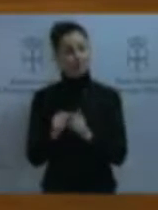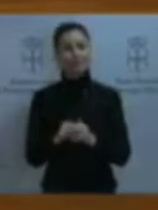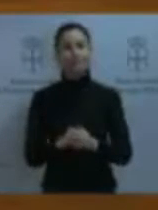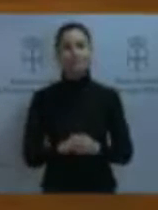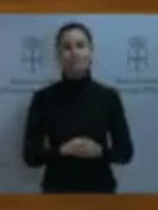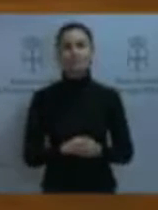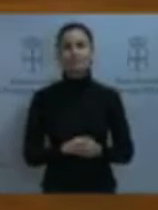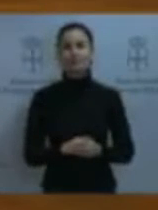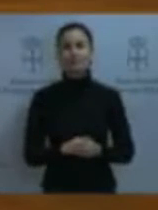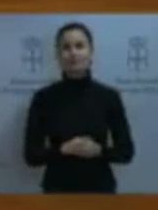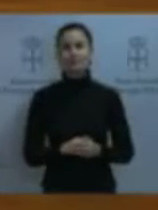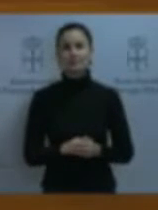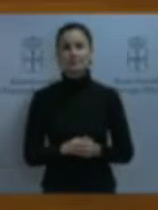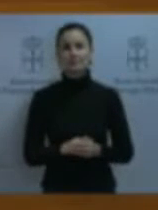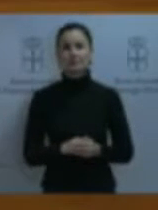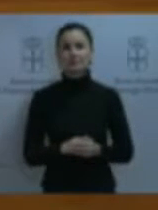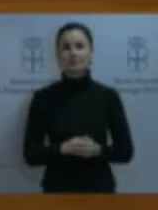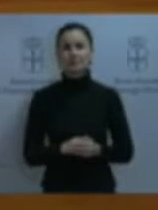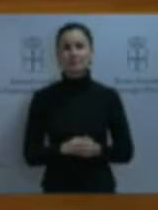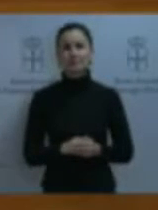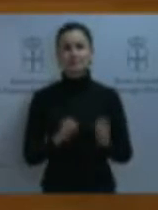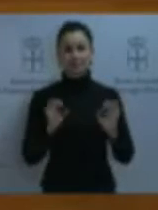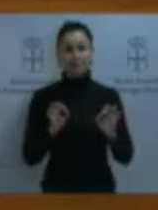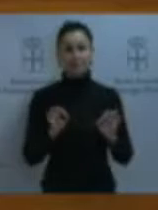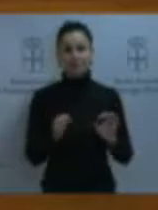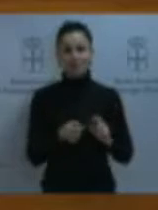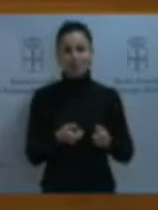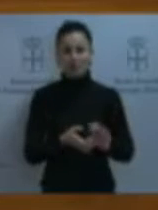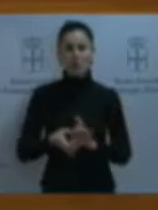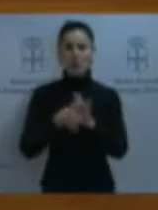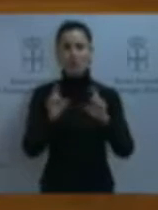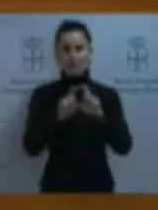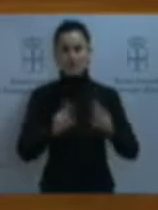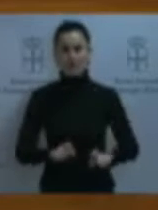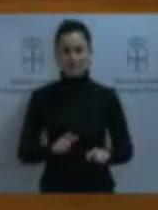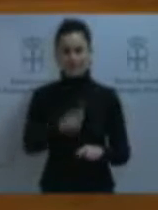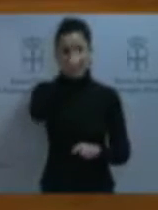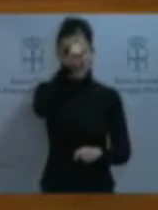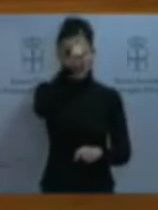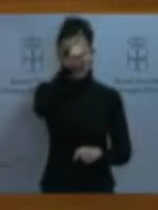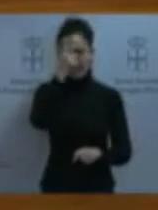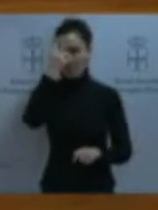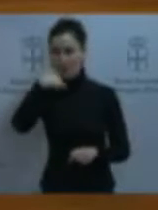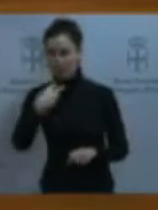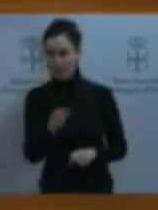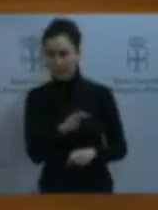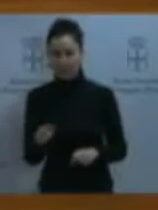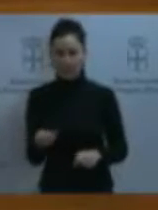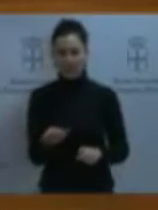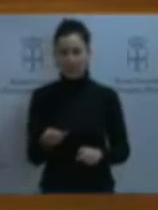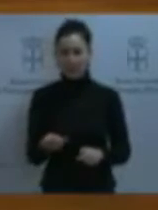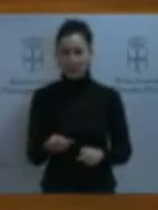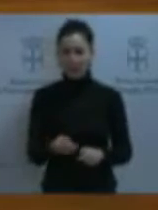a una UTE entre ALSA y la ONCE. ALSA y la ONCE y la Unión lo que hicieron